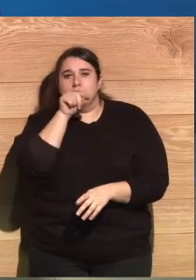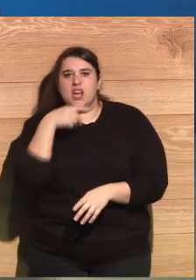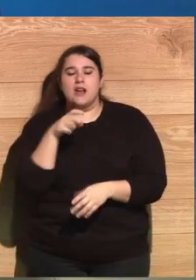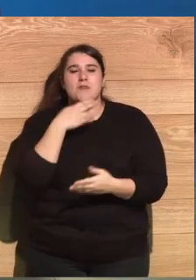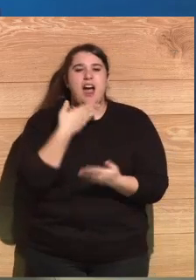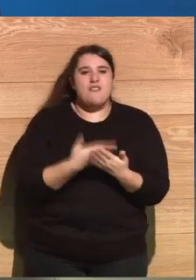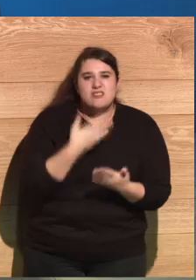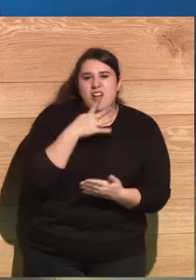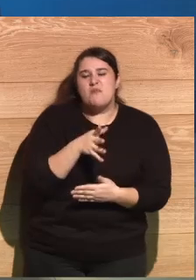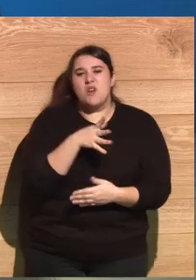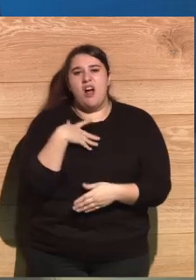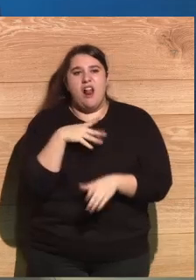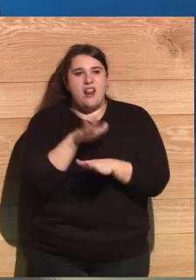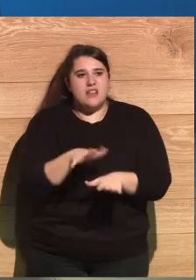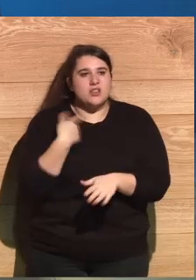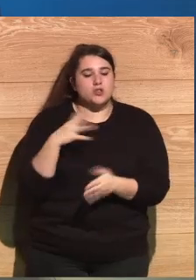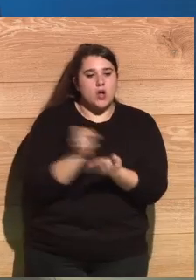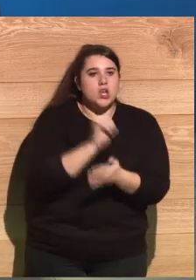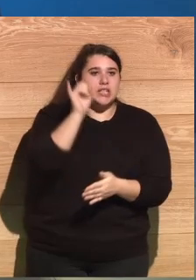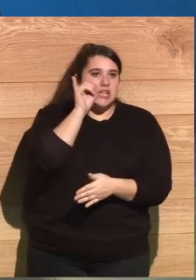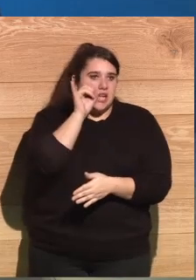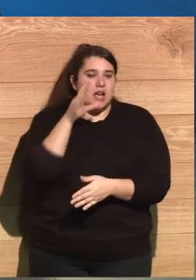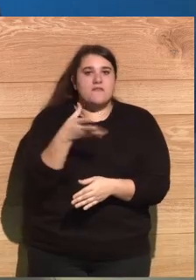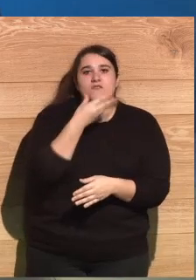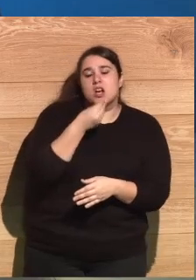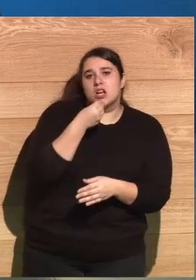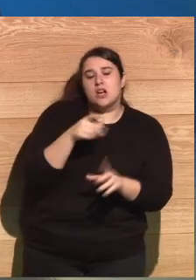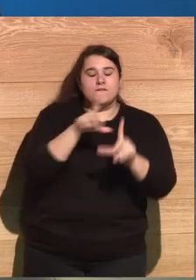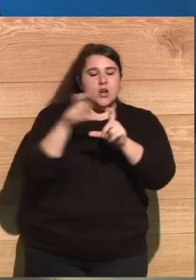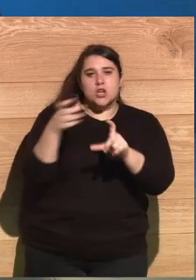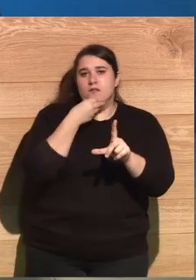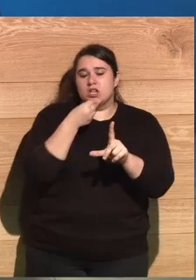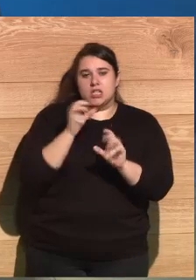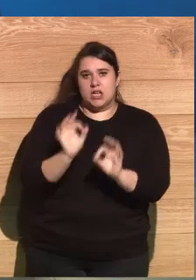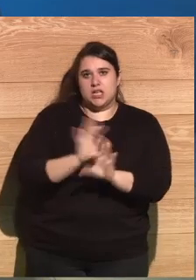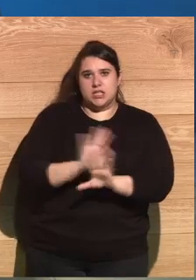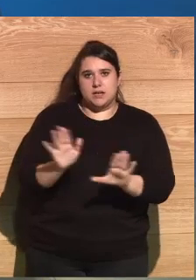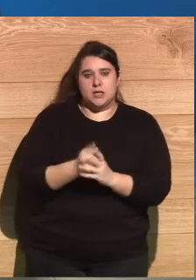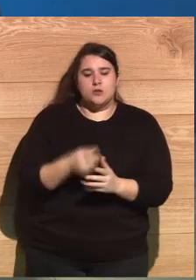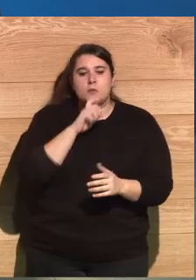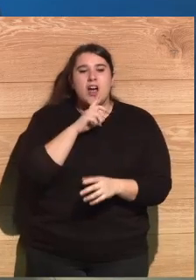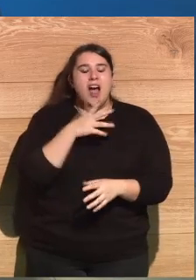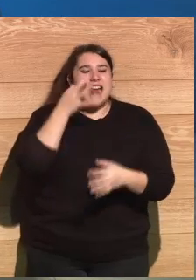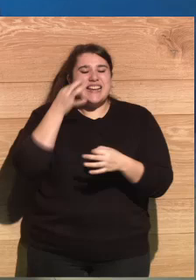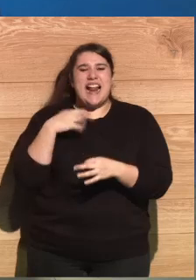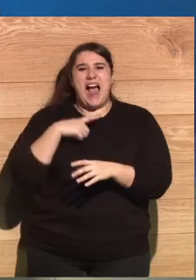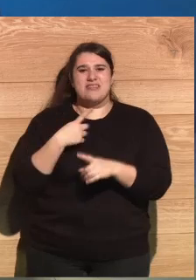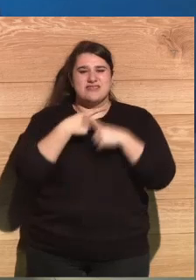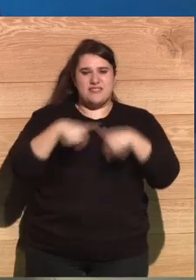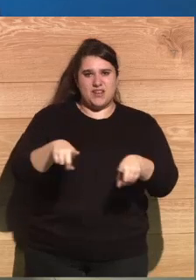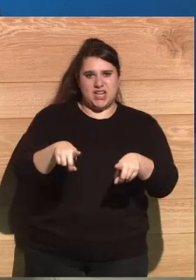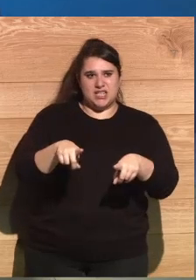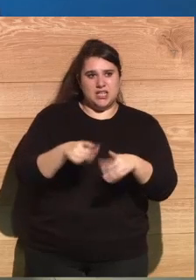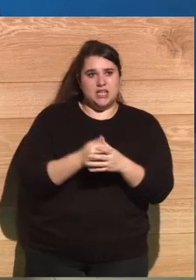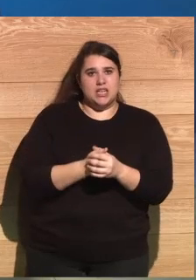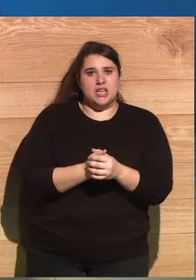es muy violento, entonces están todos en Instagram, que es muy bonito, fotos muy bonitas. Entonces, viven en otra realidad. Es muy